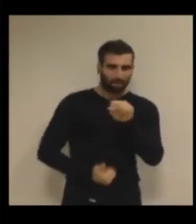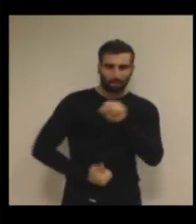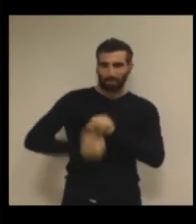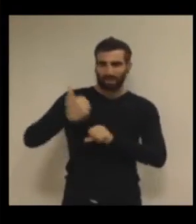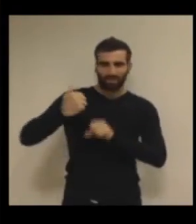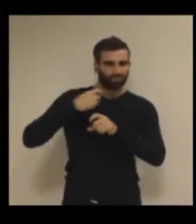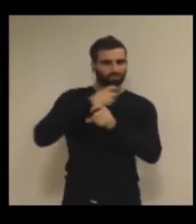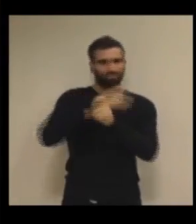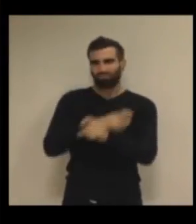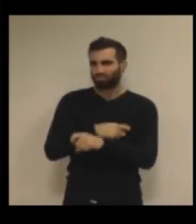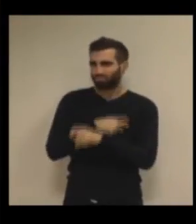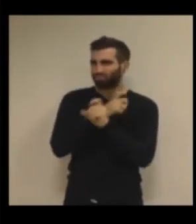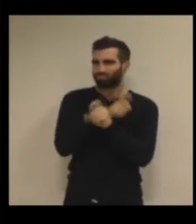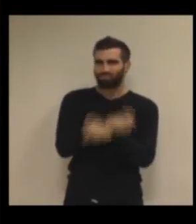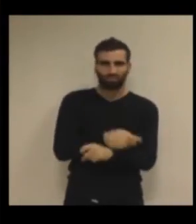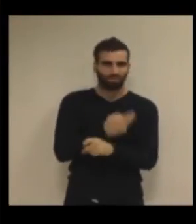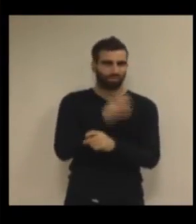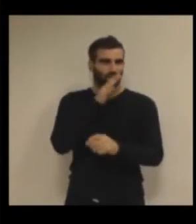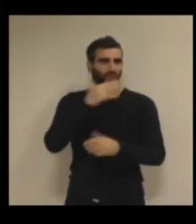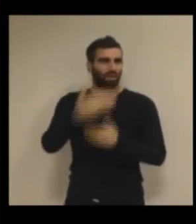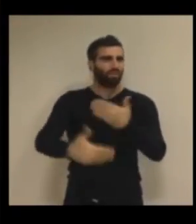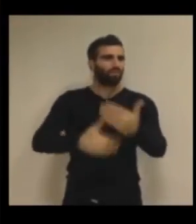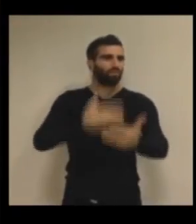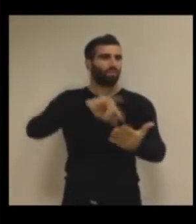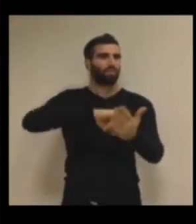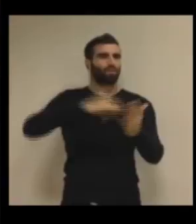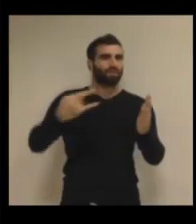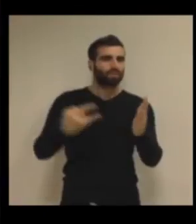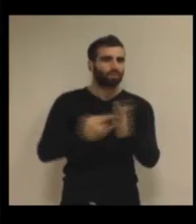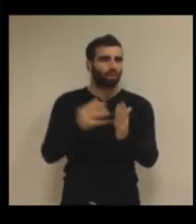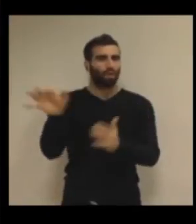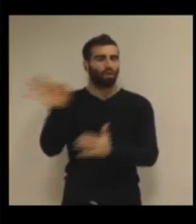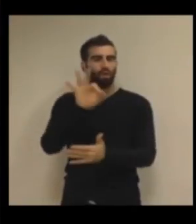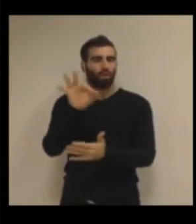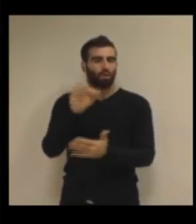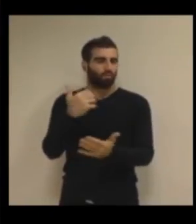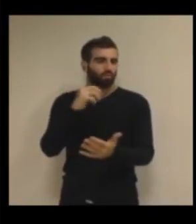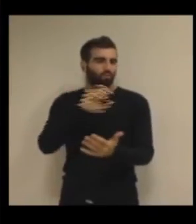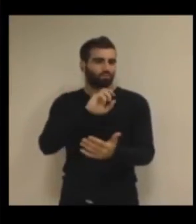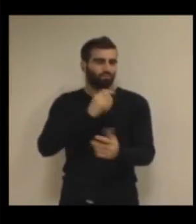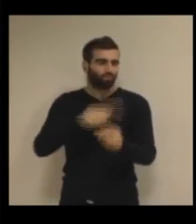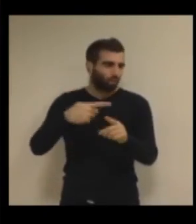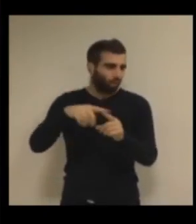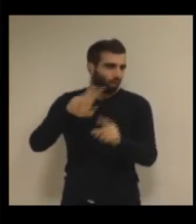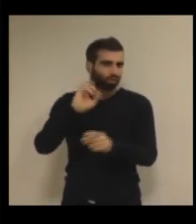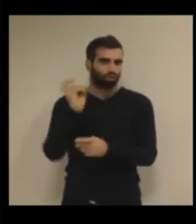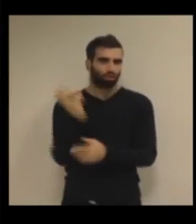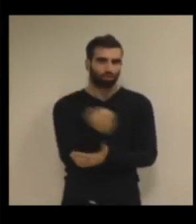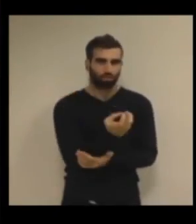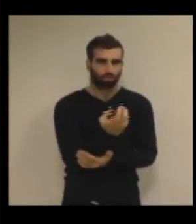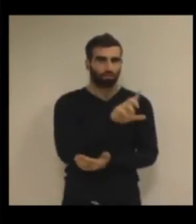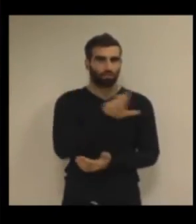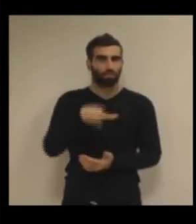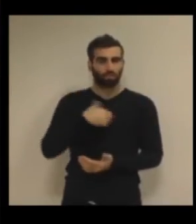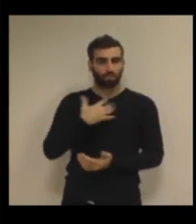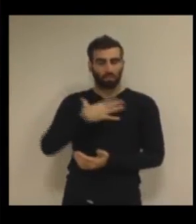en futuros proyectos u otros contextos para poder hacerlo